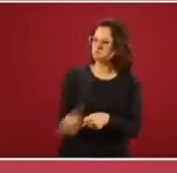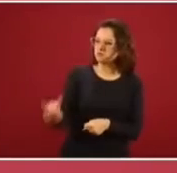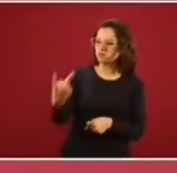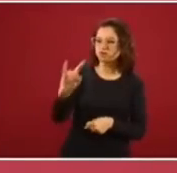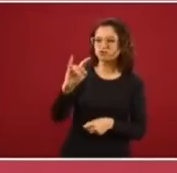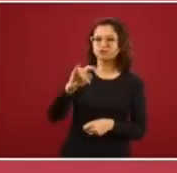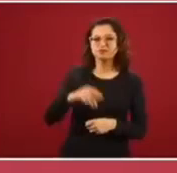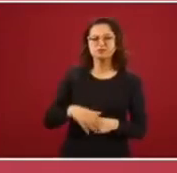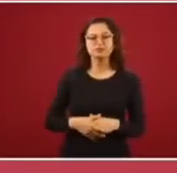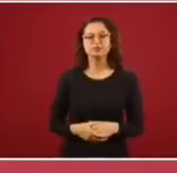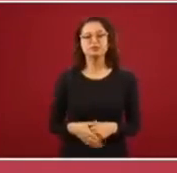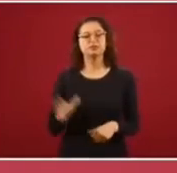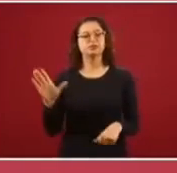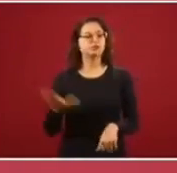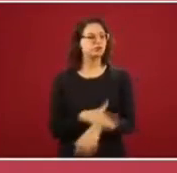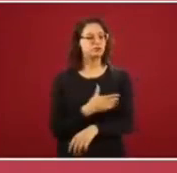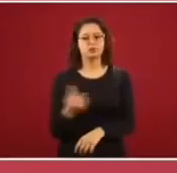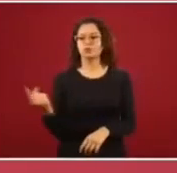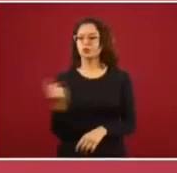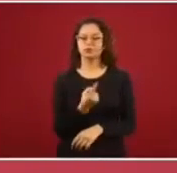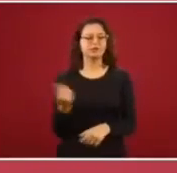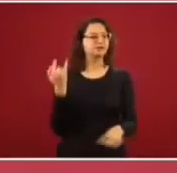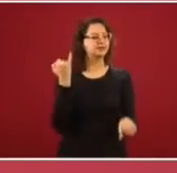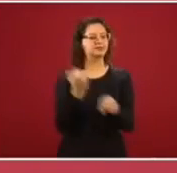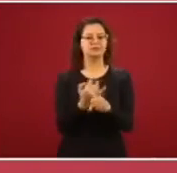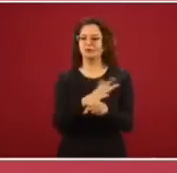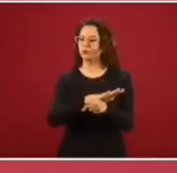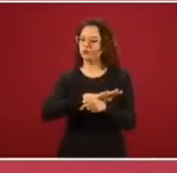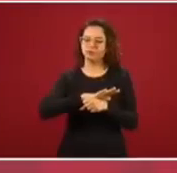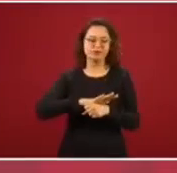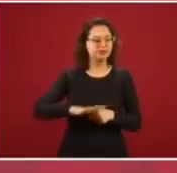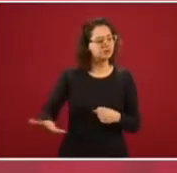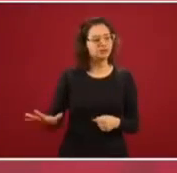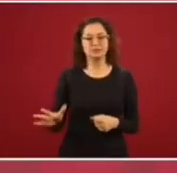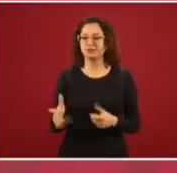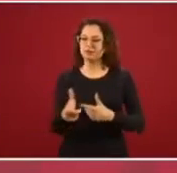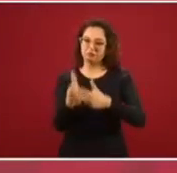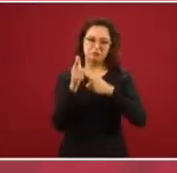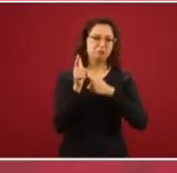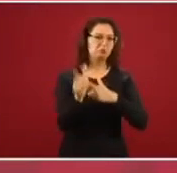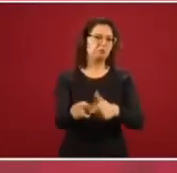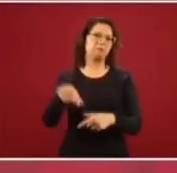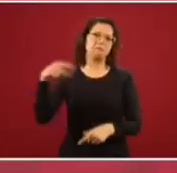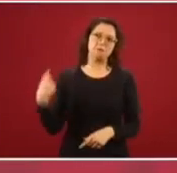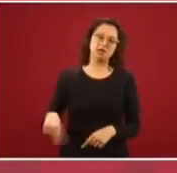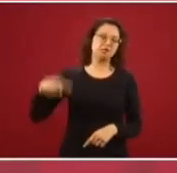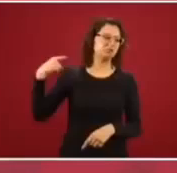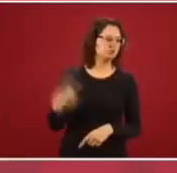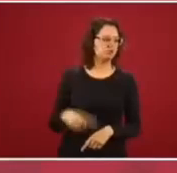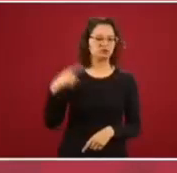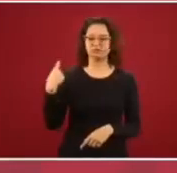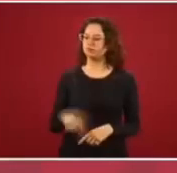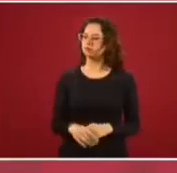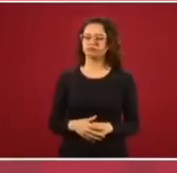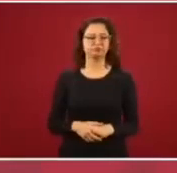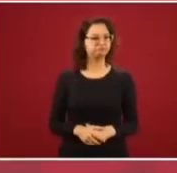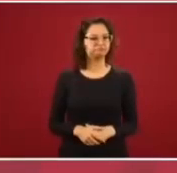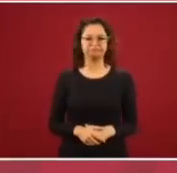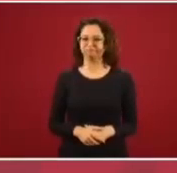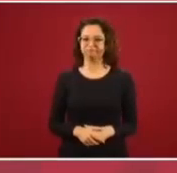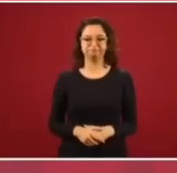porque no se puede continuar con lo mismo es necesario